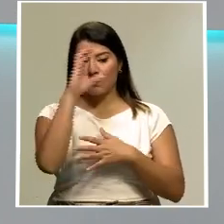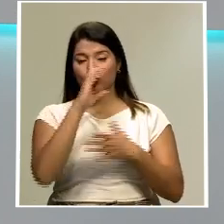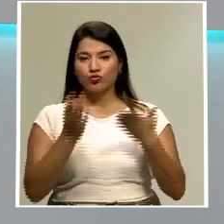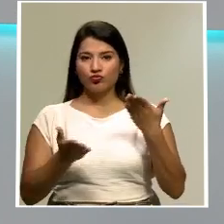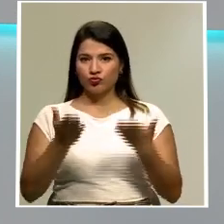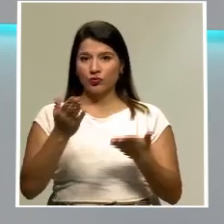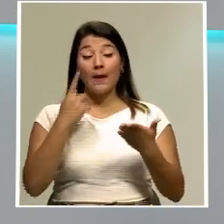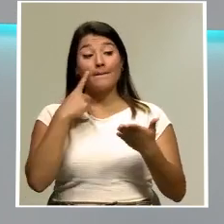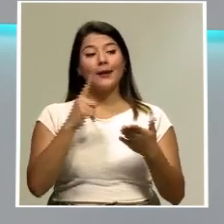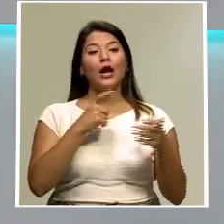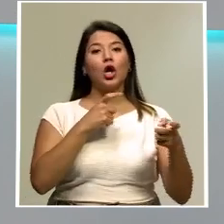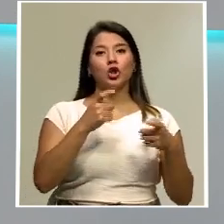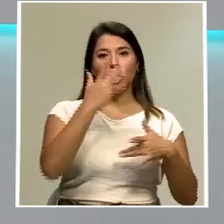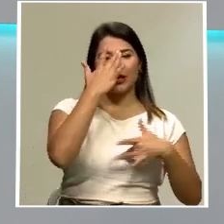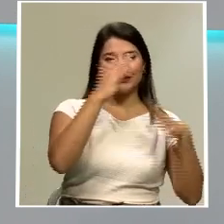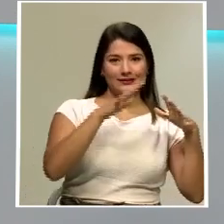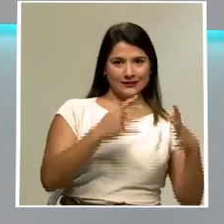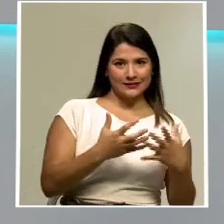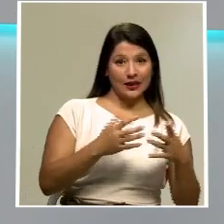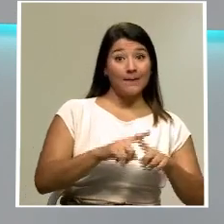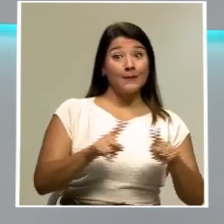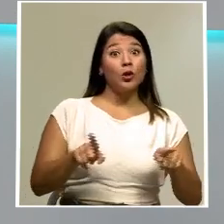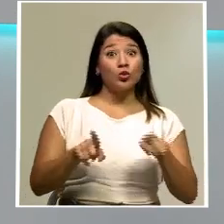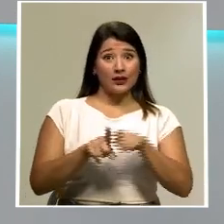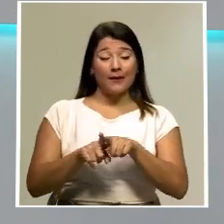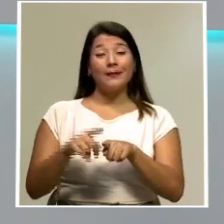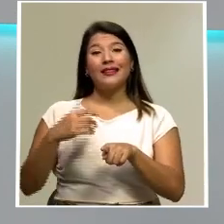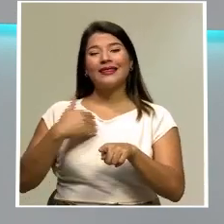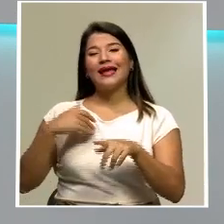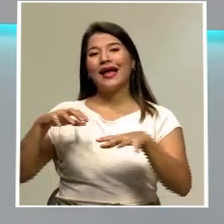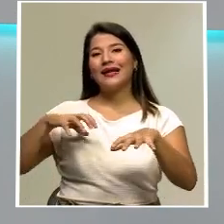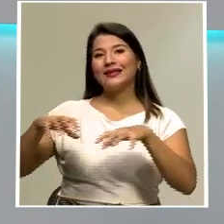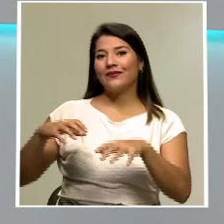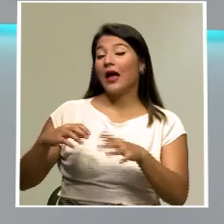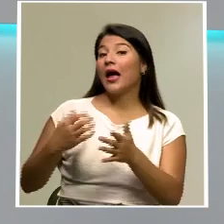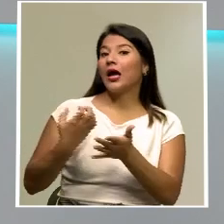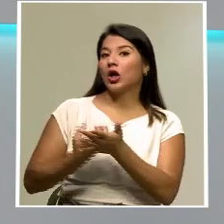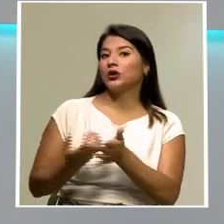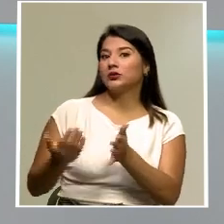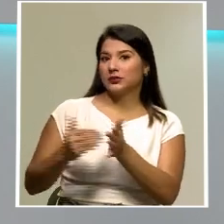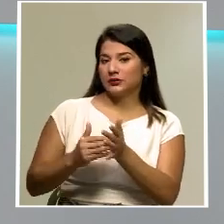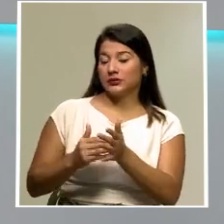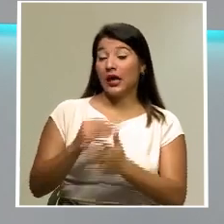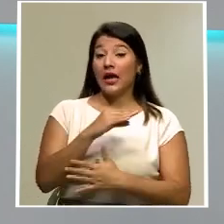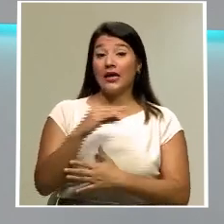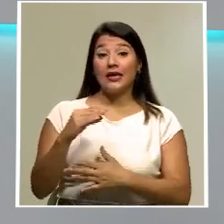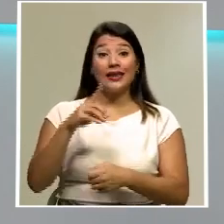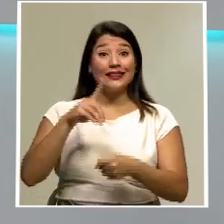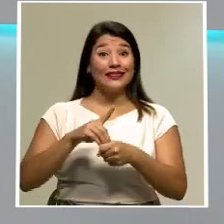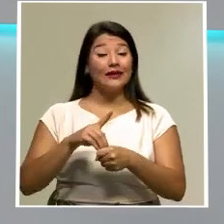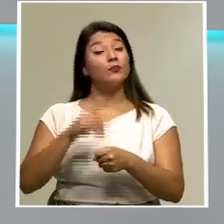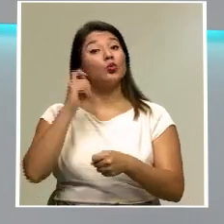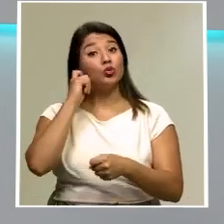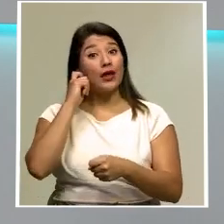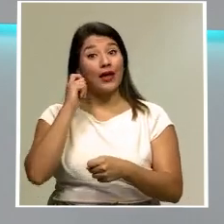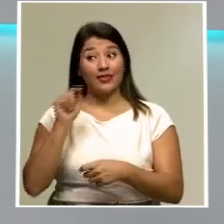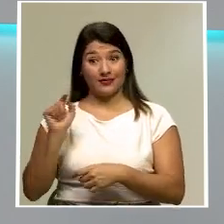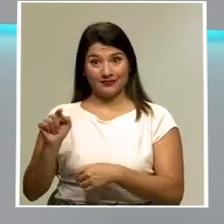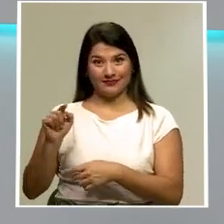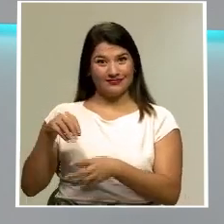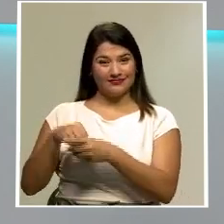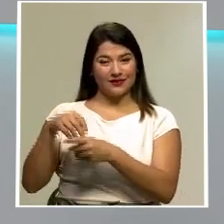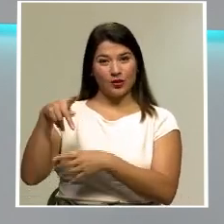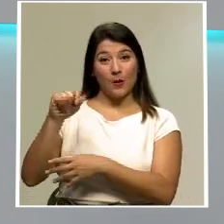pandemia que incluya una agenda de reactivación económica. Por el otro lado, la diputada del PAC indicó que